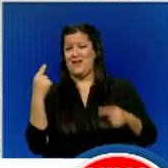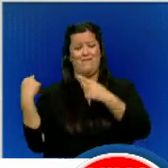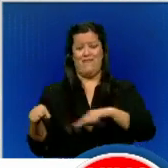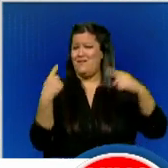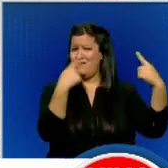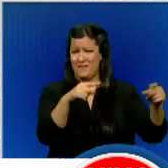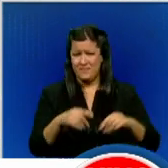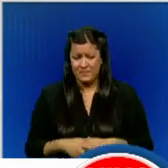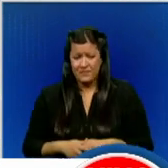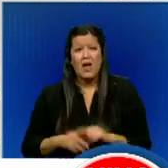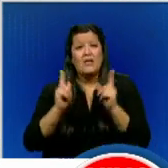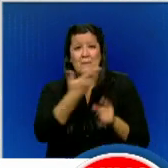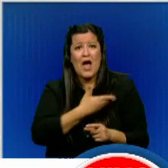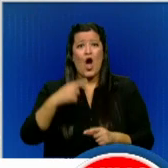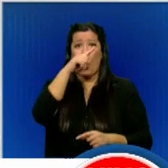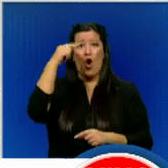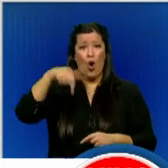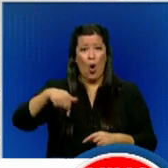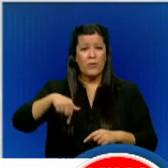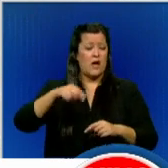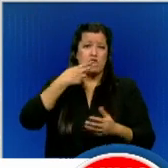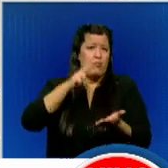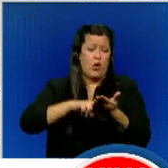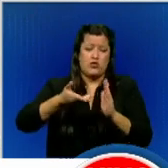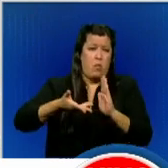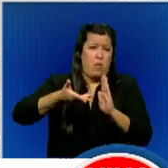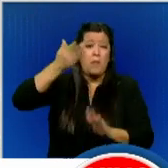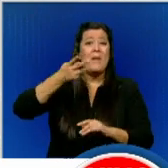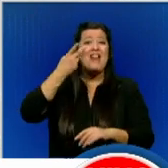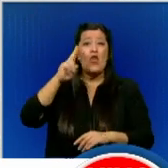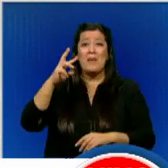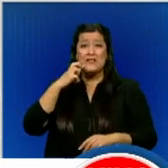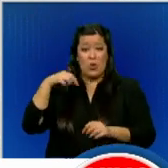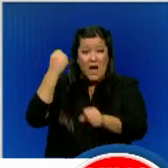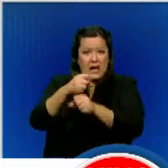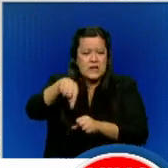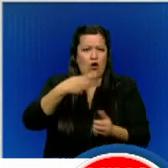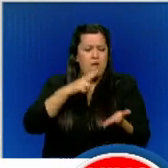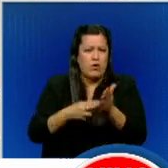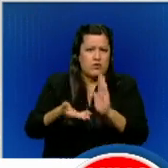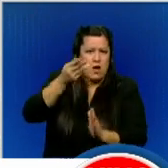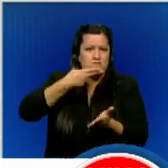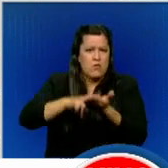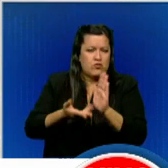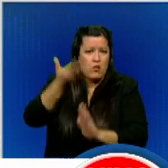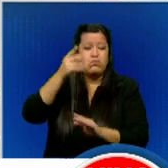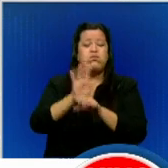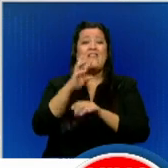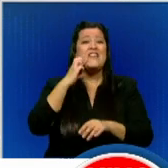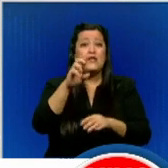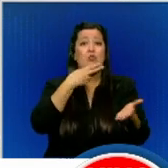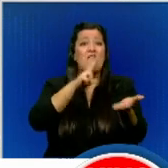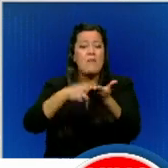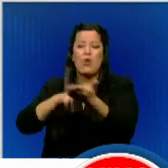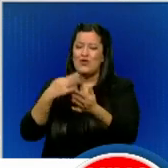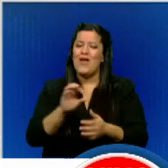el marco de un gobierno que ha sido una máquina de subir impuestos de diciembre de 2019 se subieron 19 impuestos y los voy a tener que